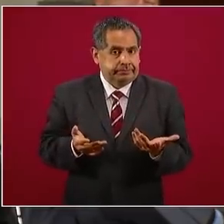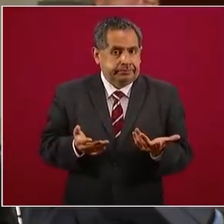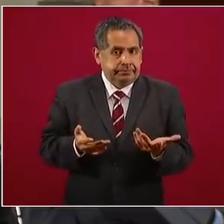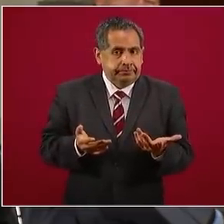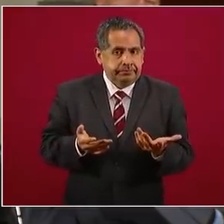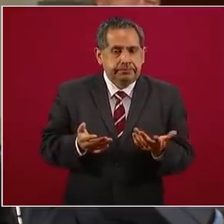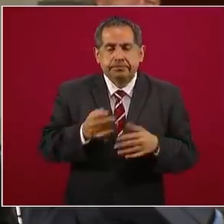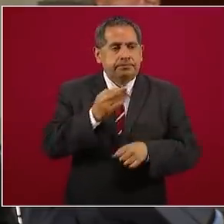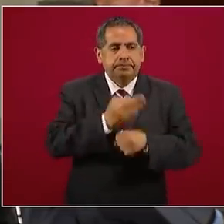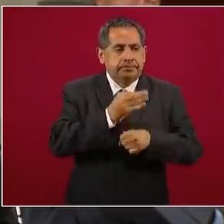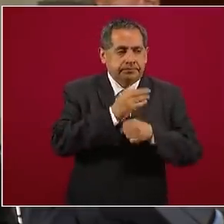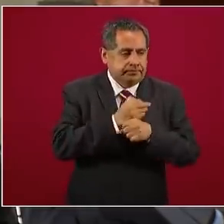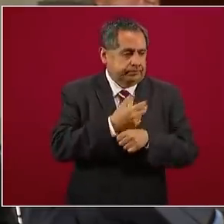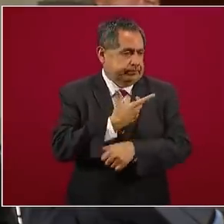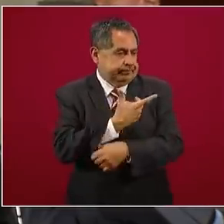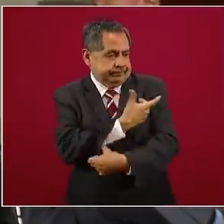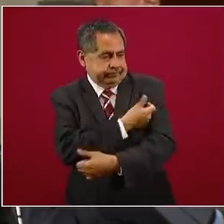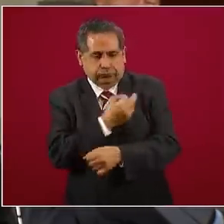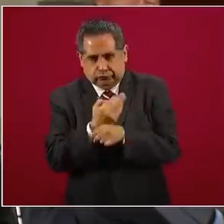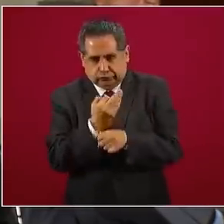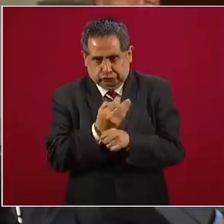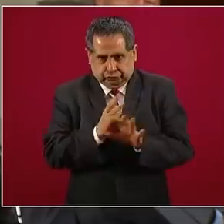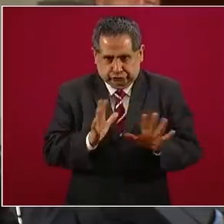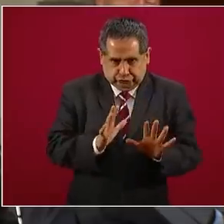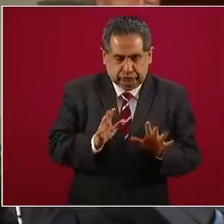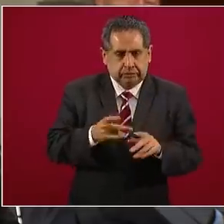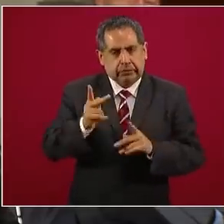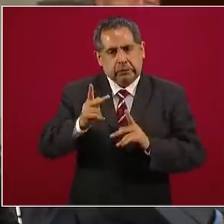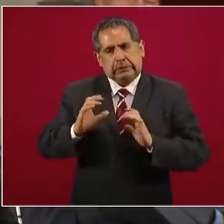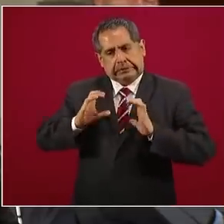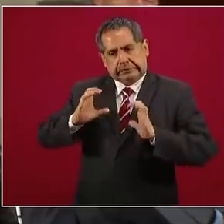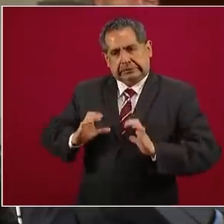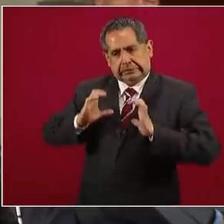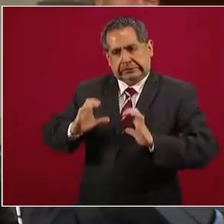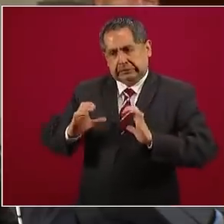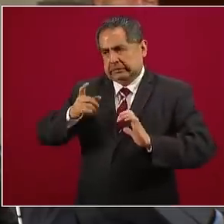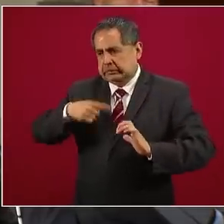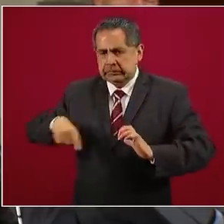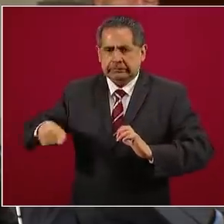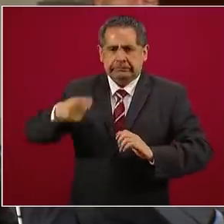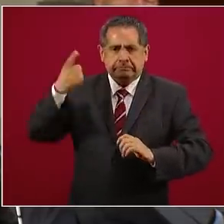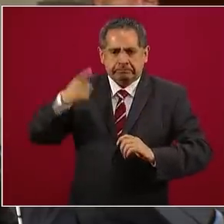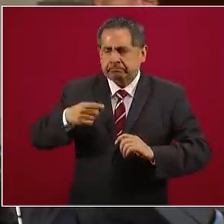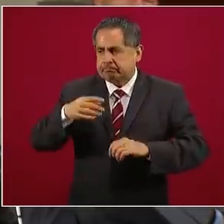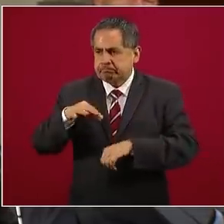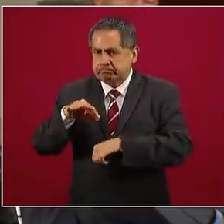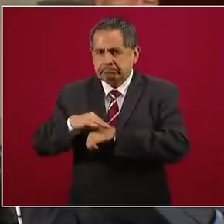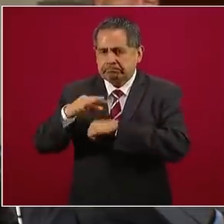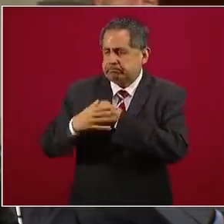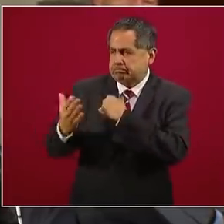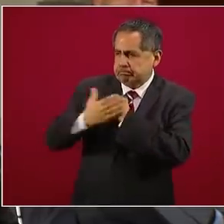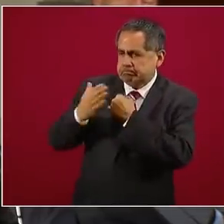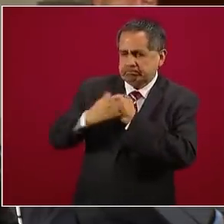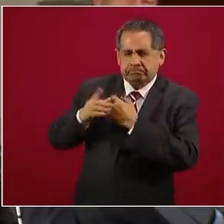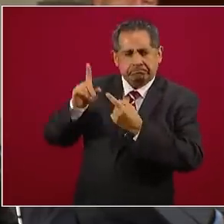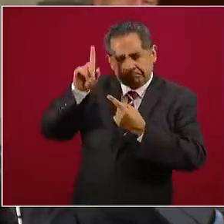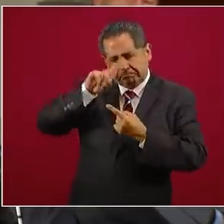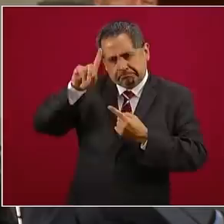Aunque no tengamos la vacuna en la mano, obviamente debemos seguirnos cuidando con las instrucciones médicas que ya ha dado la Secretaría de